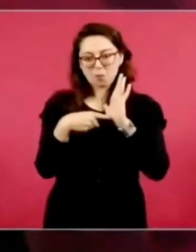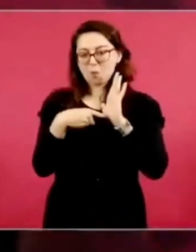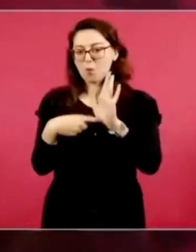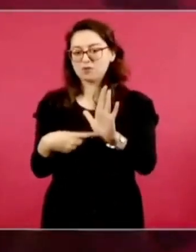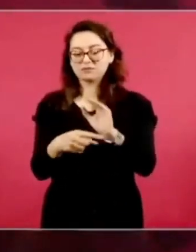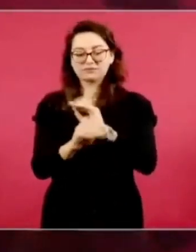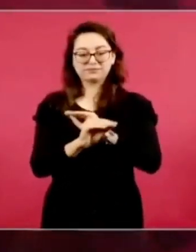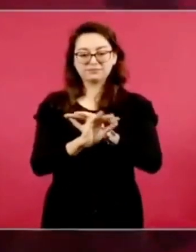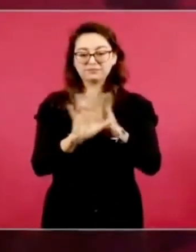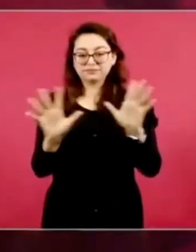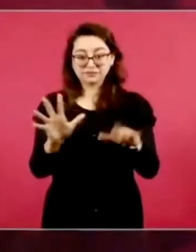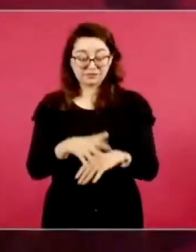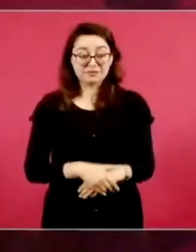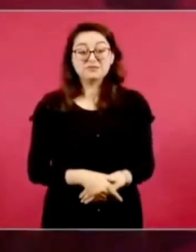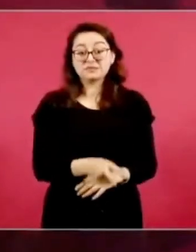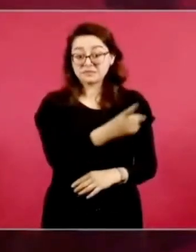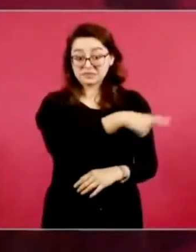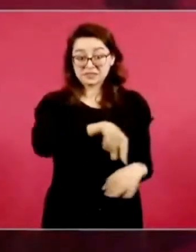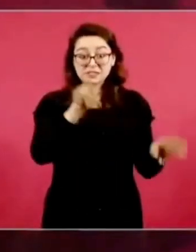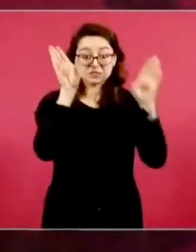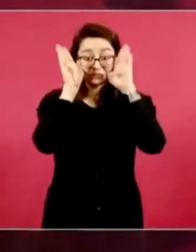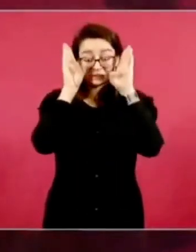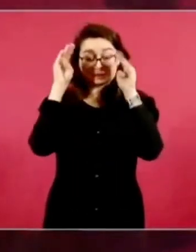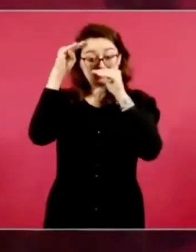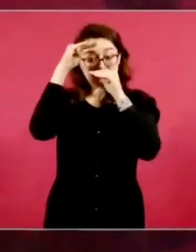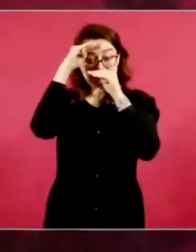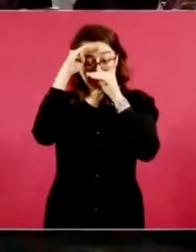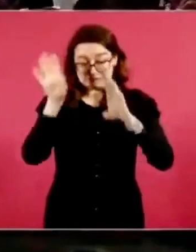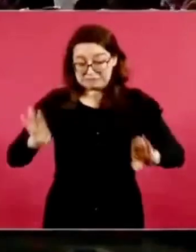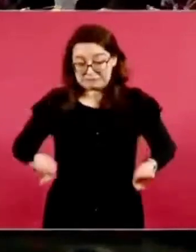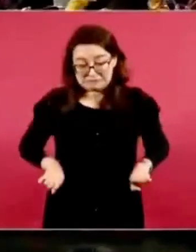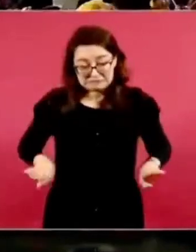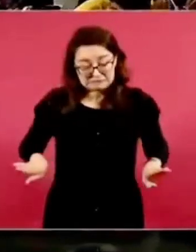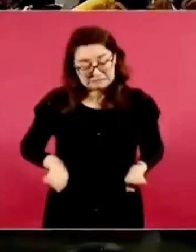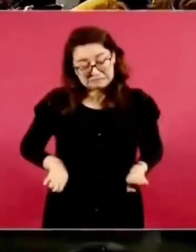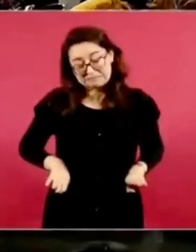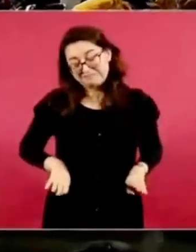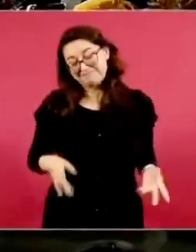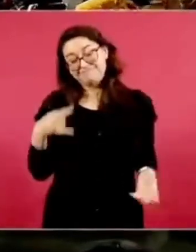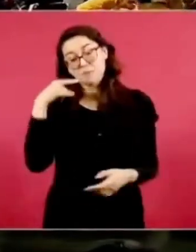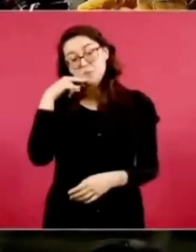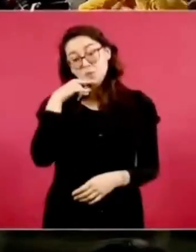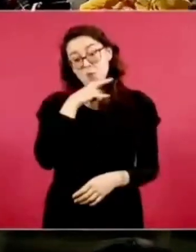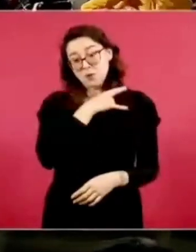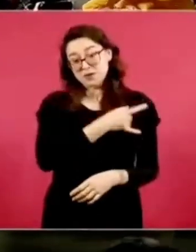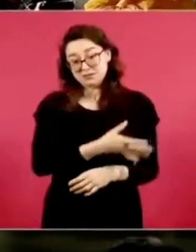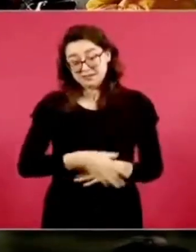Estaba yo viendo unas entrevistas de unas señoras